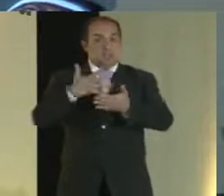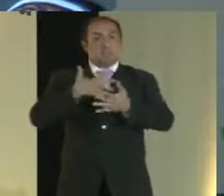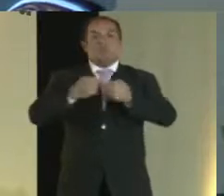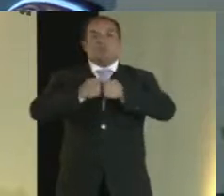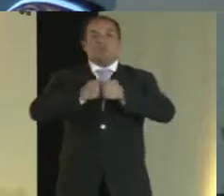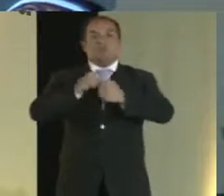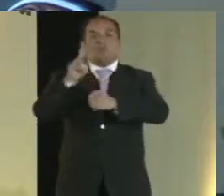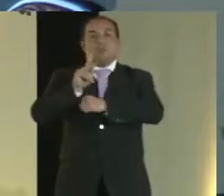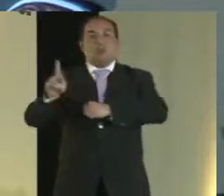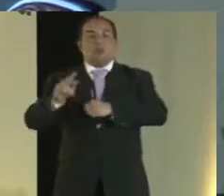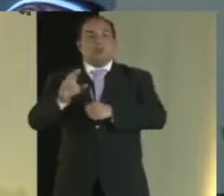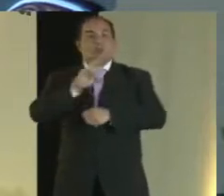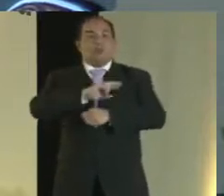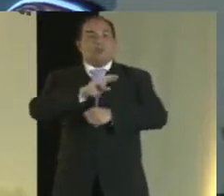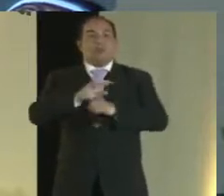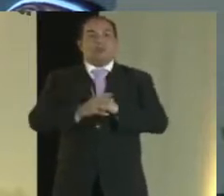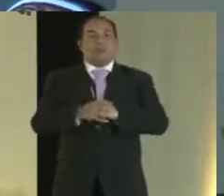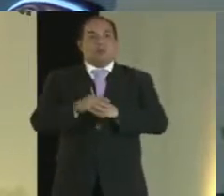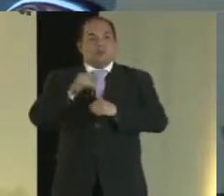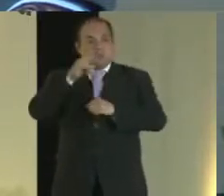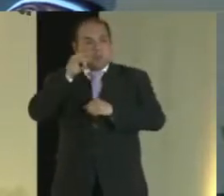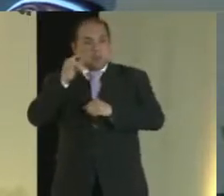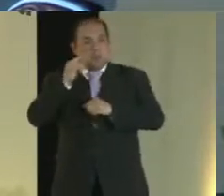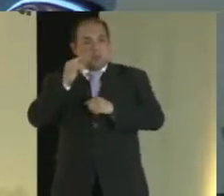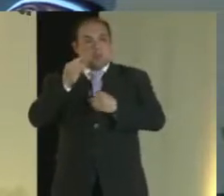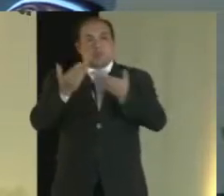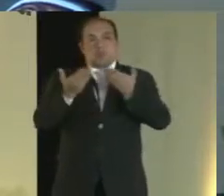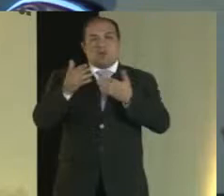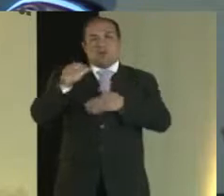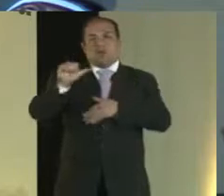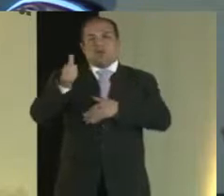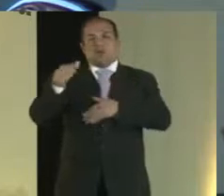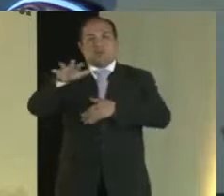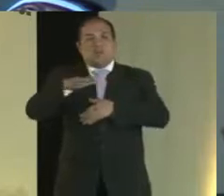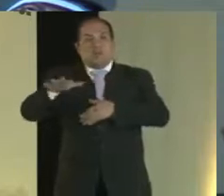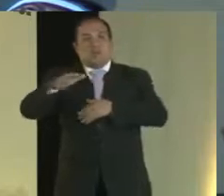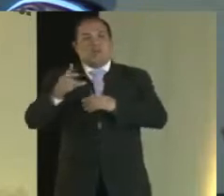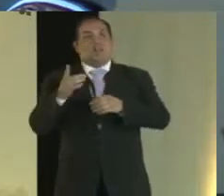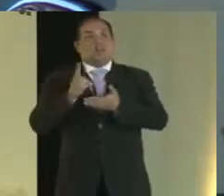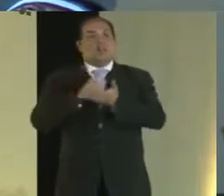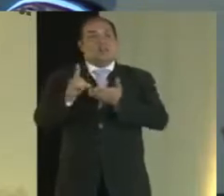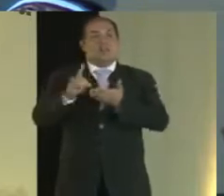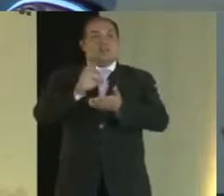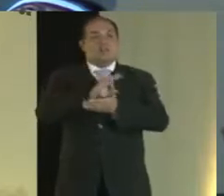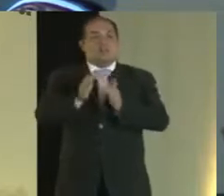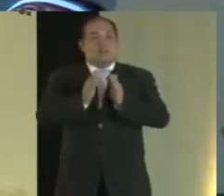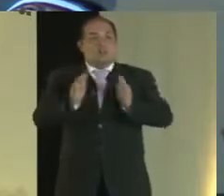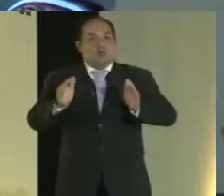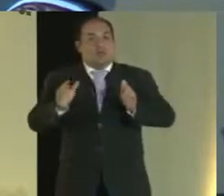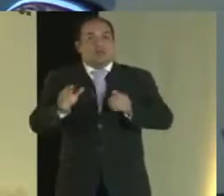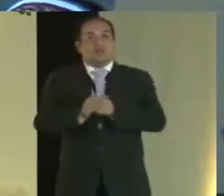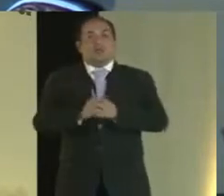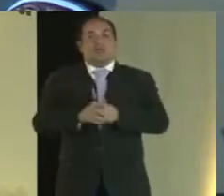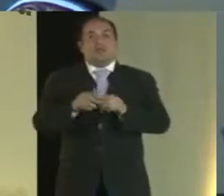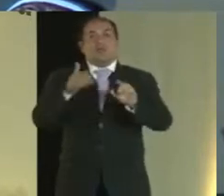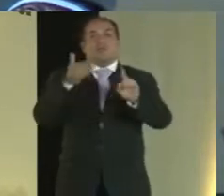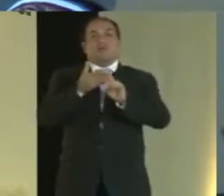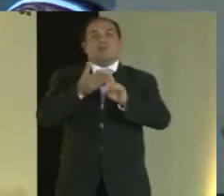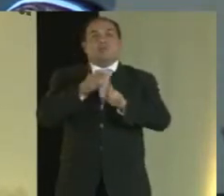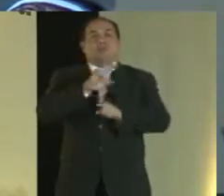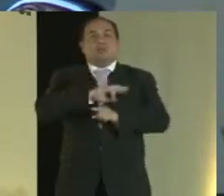y lo privado es más borrosa que en otras ramas del derecho. Puede ampliarse en detrimento de lo privado,